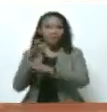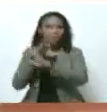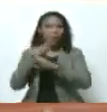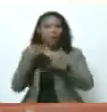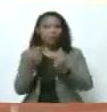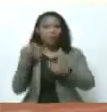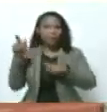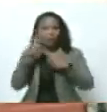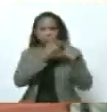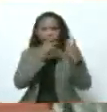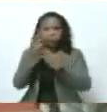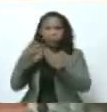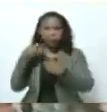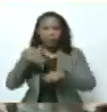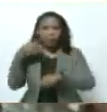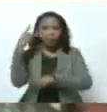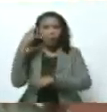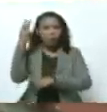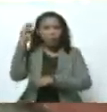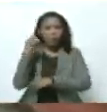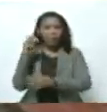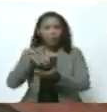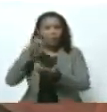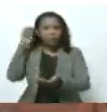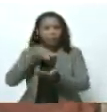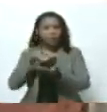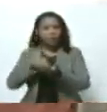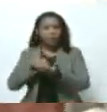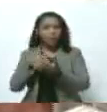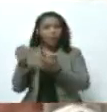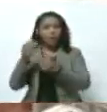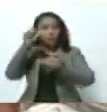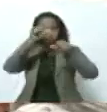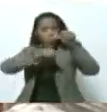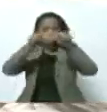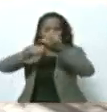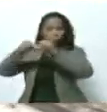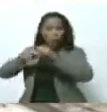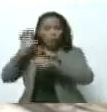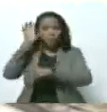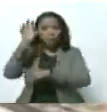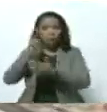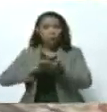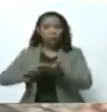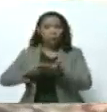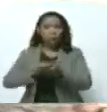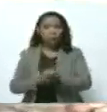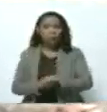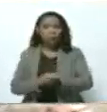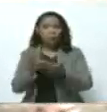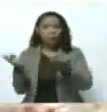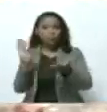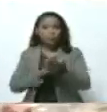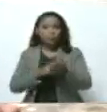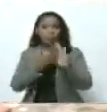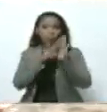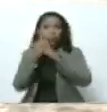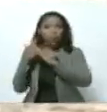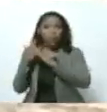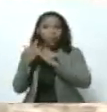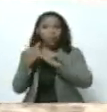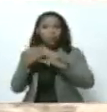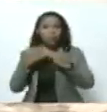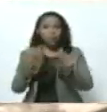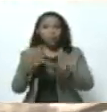Económico. Este recorrido precisamente en la parroquia Petare del Estado Miranda ha revisado lo que es el mapa de soluciones que ha establecido la comunidad.